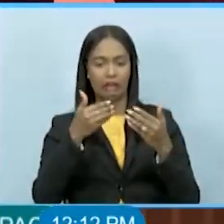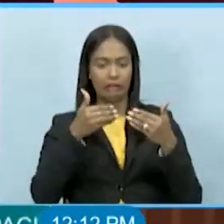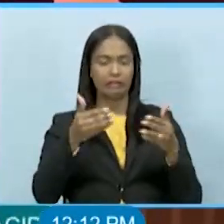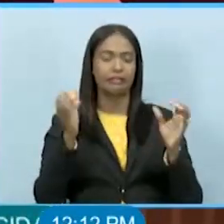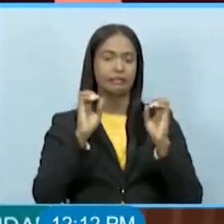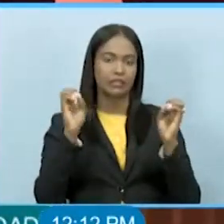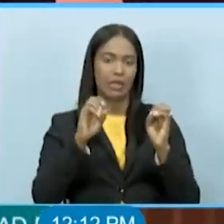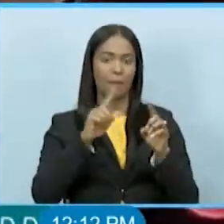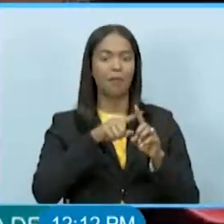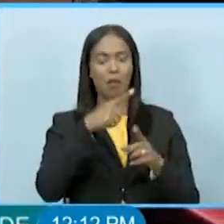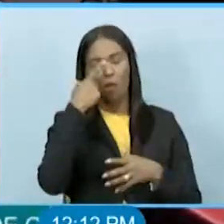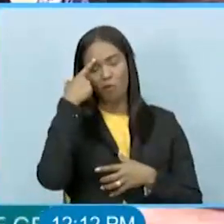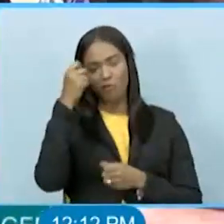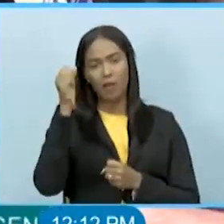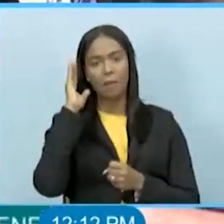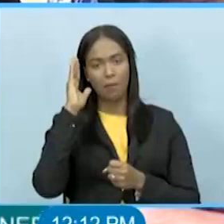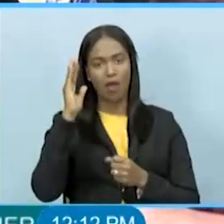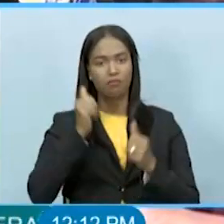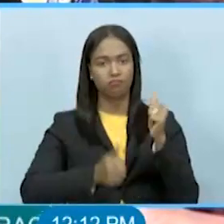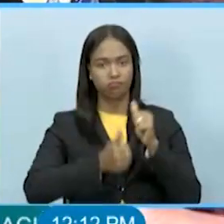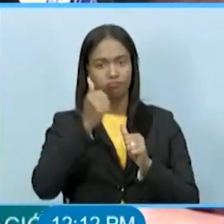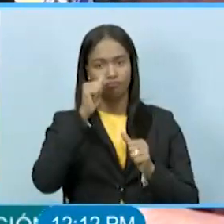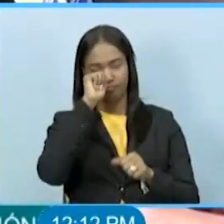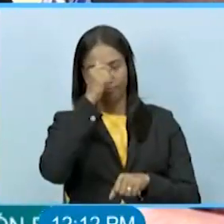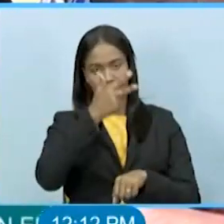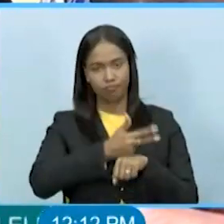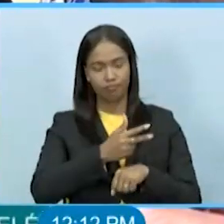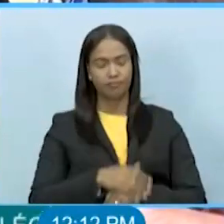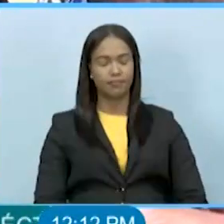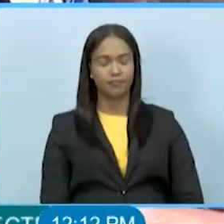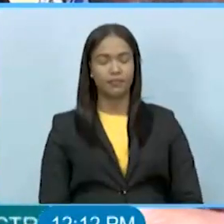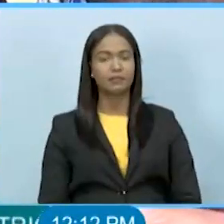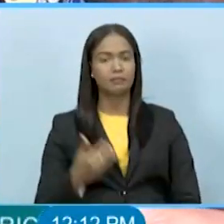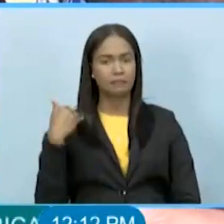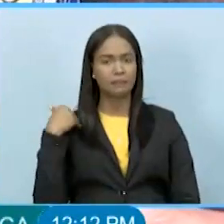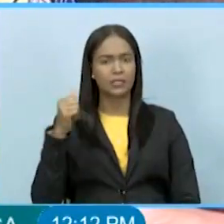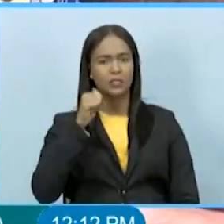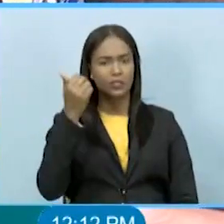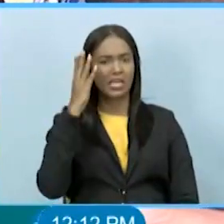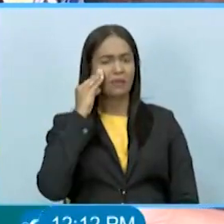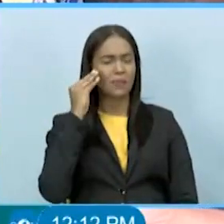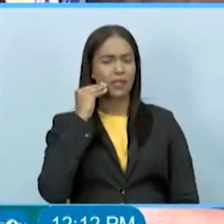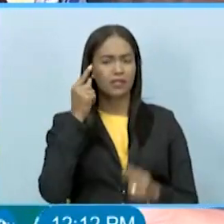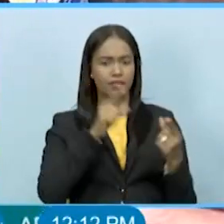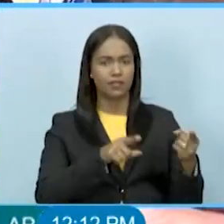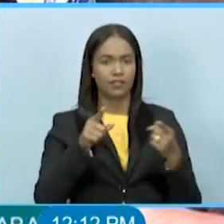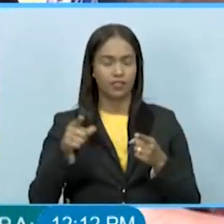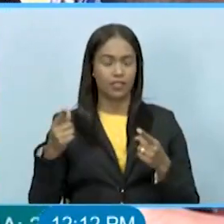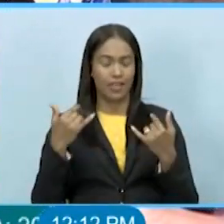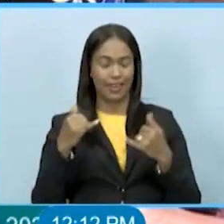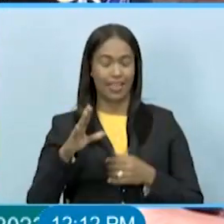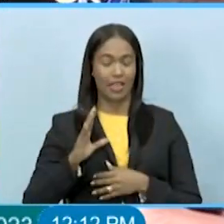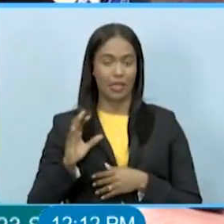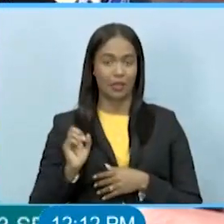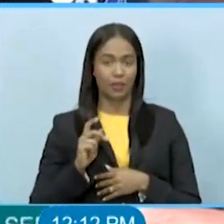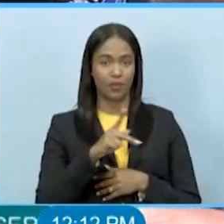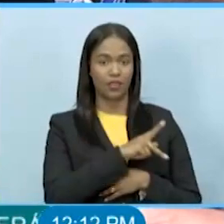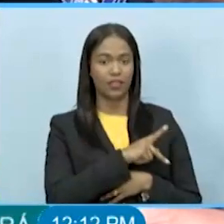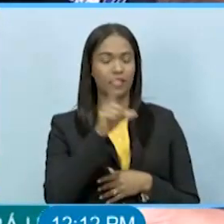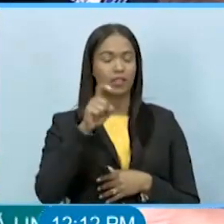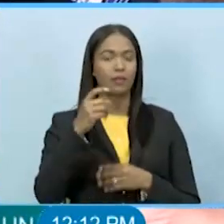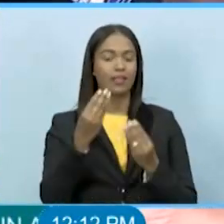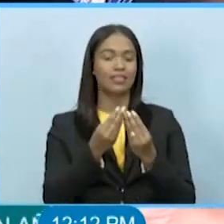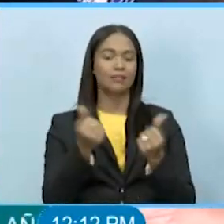será aprobado luego de estudiarla. Ha habido experiencia en otro momento de que la Cámara de Diputados es que tiene